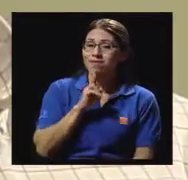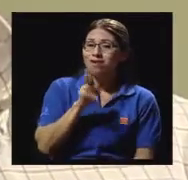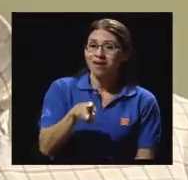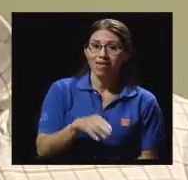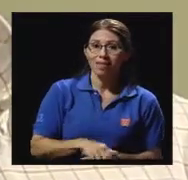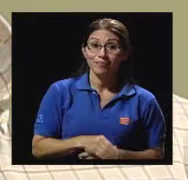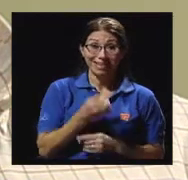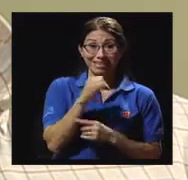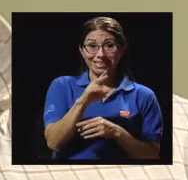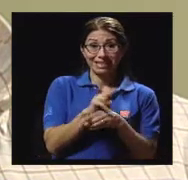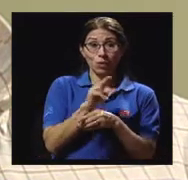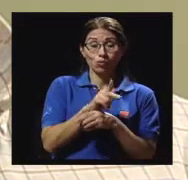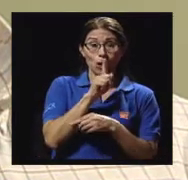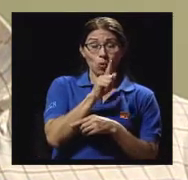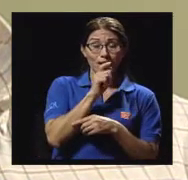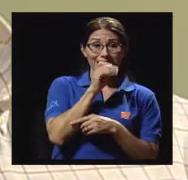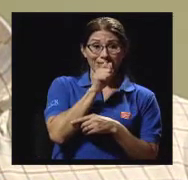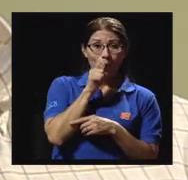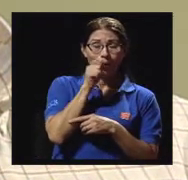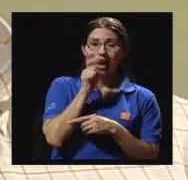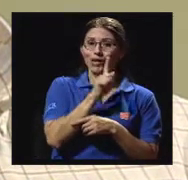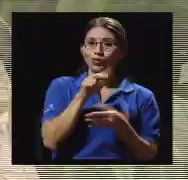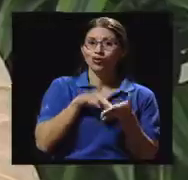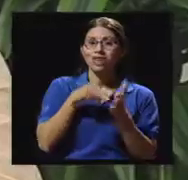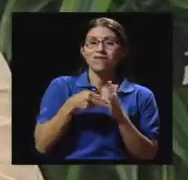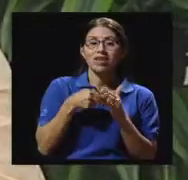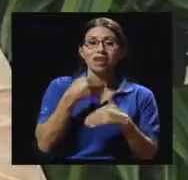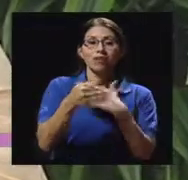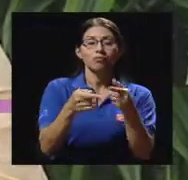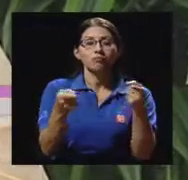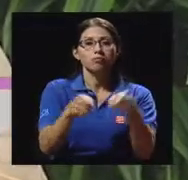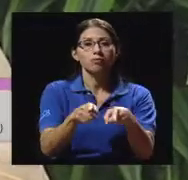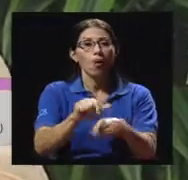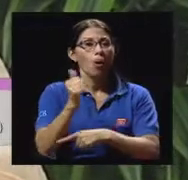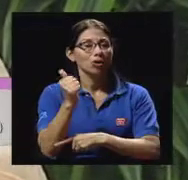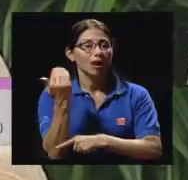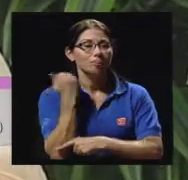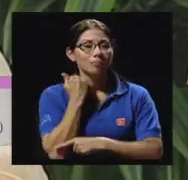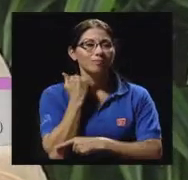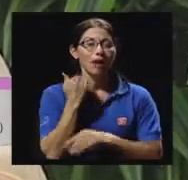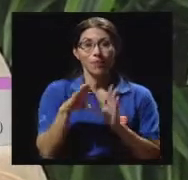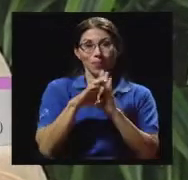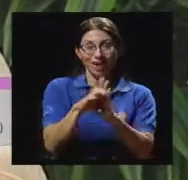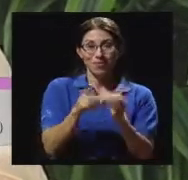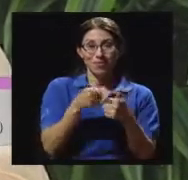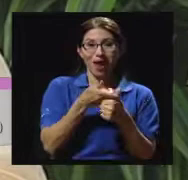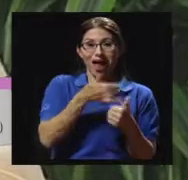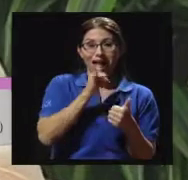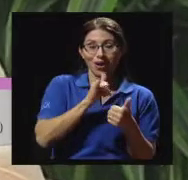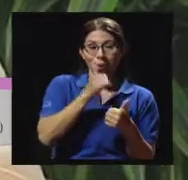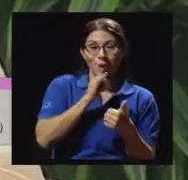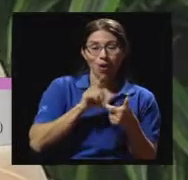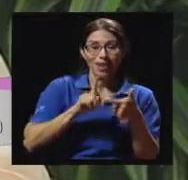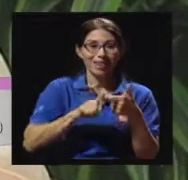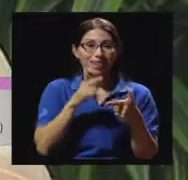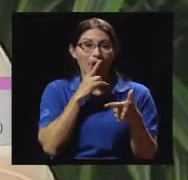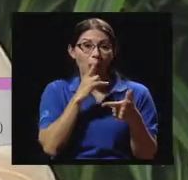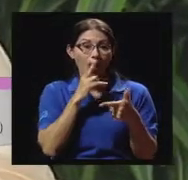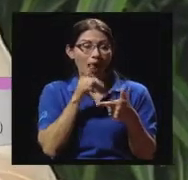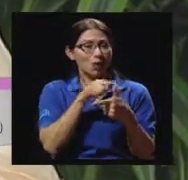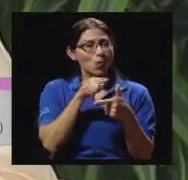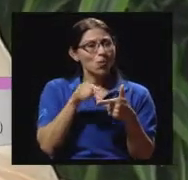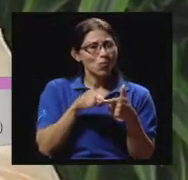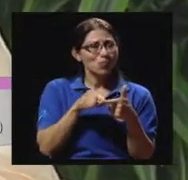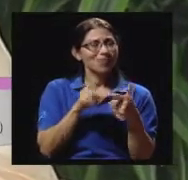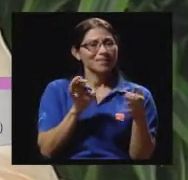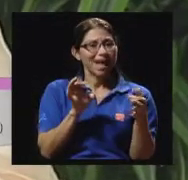droga lleva a la otra. En el caso del alcohol y el tabaco, se sabe que se asocian, sí, o se asociaban, porque cuando